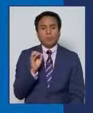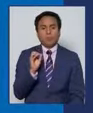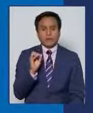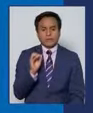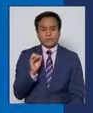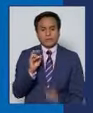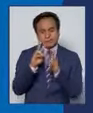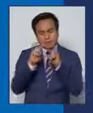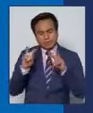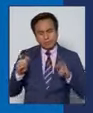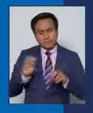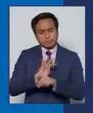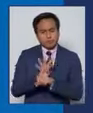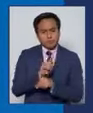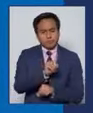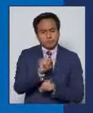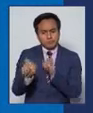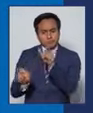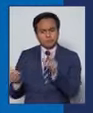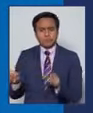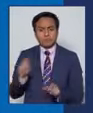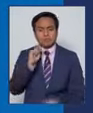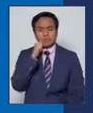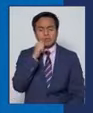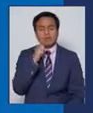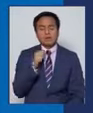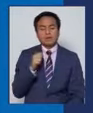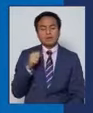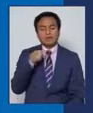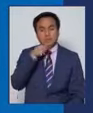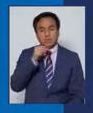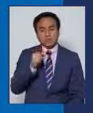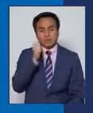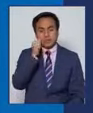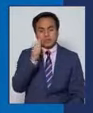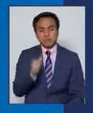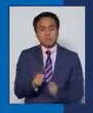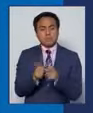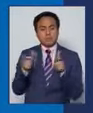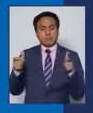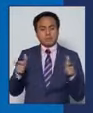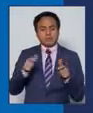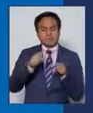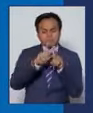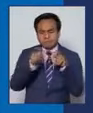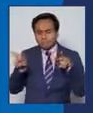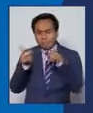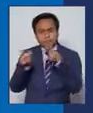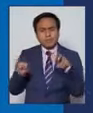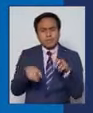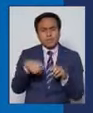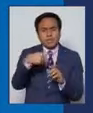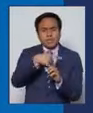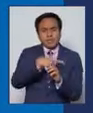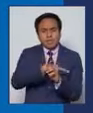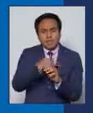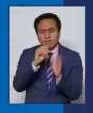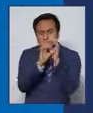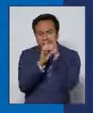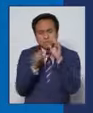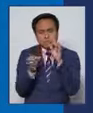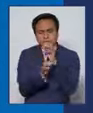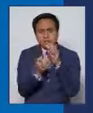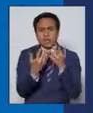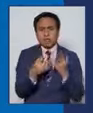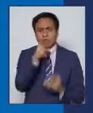582.440 exámenes. Y esto no se detiene. Durante los próximos días vamos a seguir creciendo nuestra capacidad de testeo, tanto en